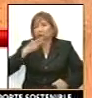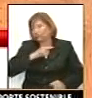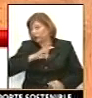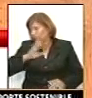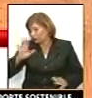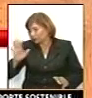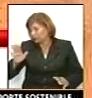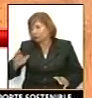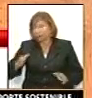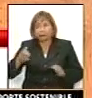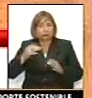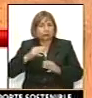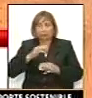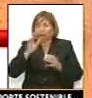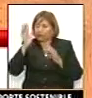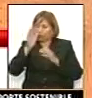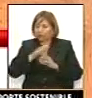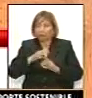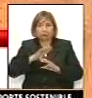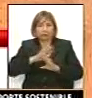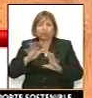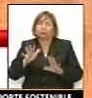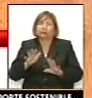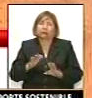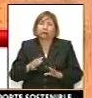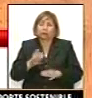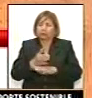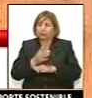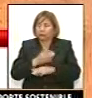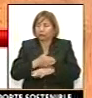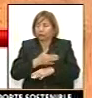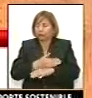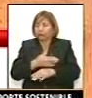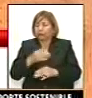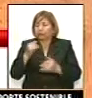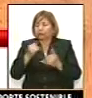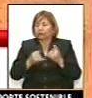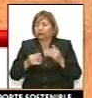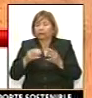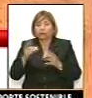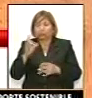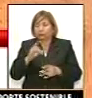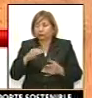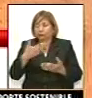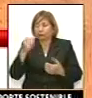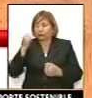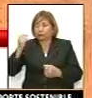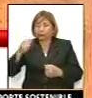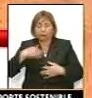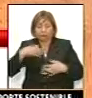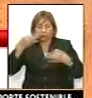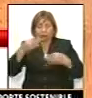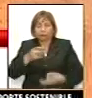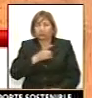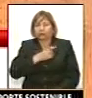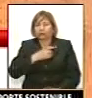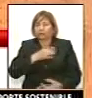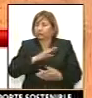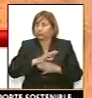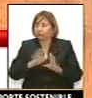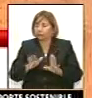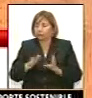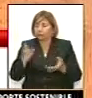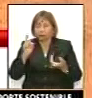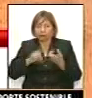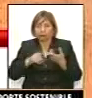Tenemos que superar el machismo. Tenemos que superarlo. Y la única forma de superar es tomar conciencia de que ya,